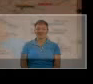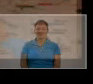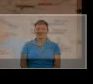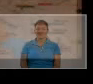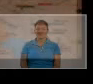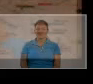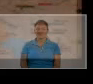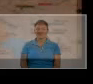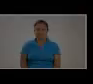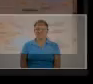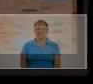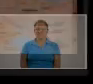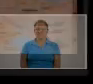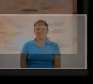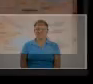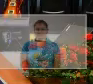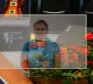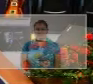Ok.